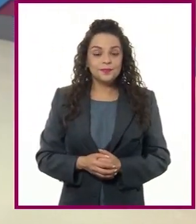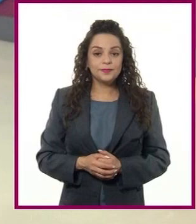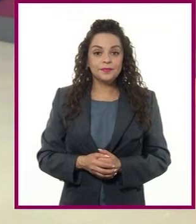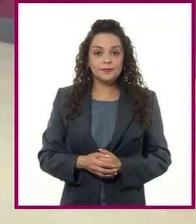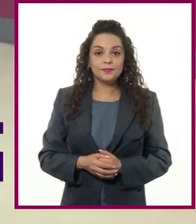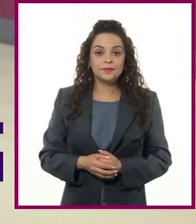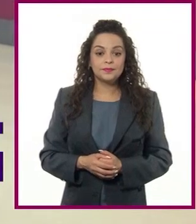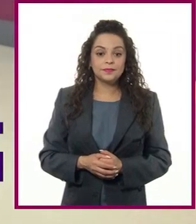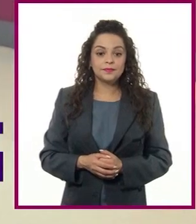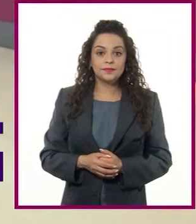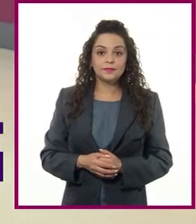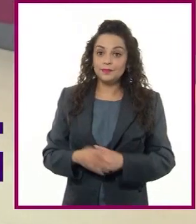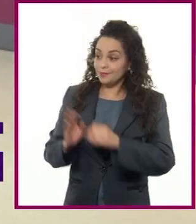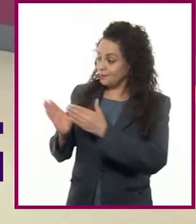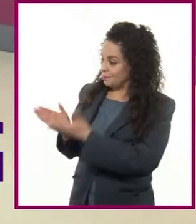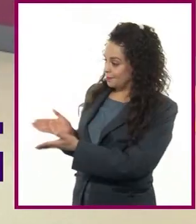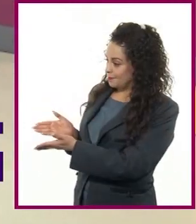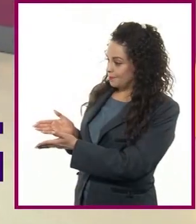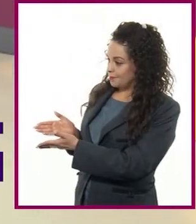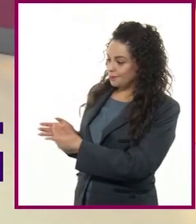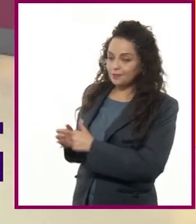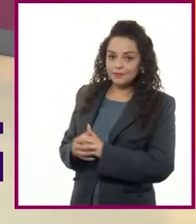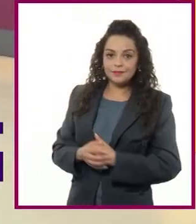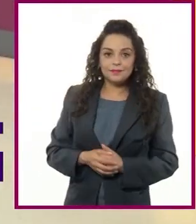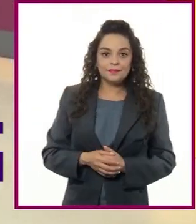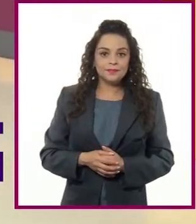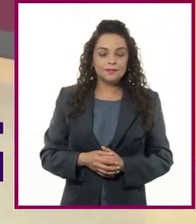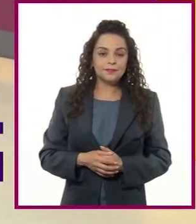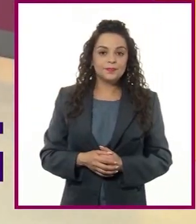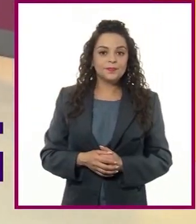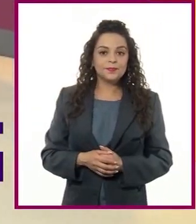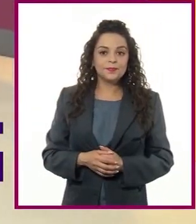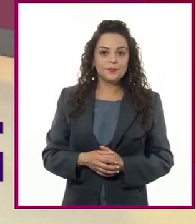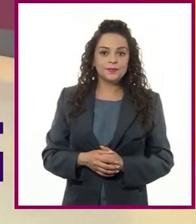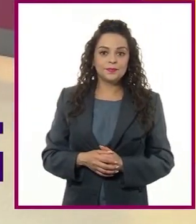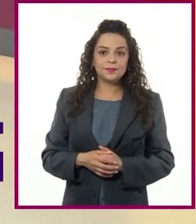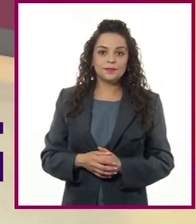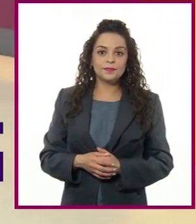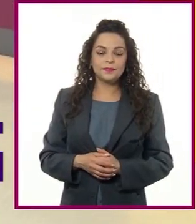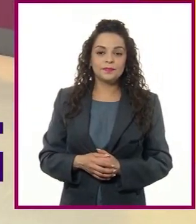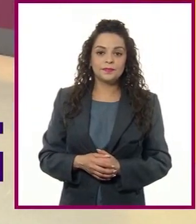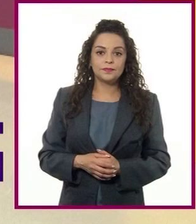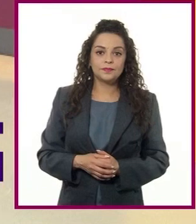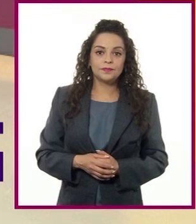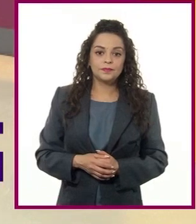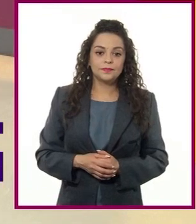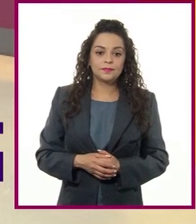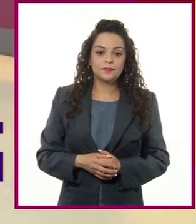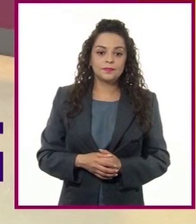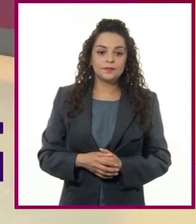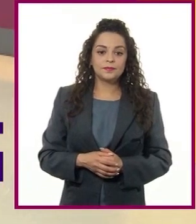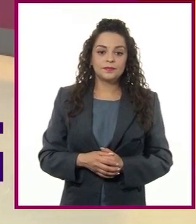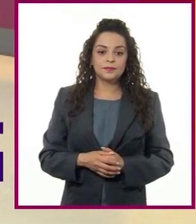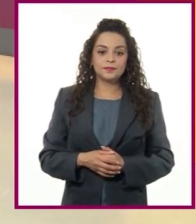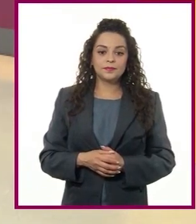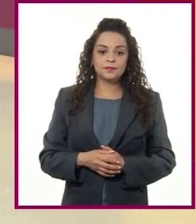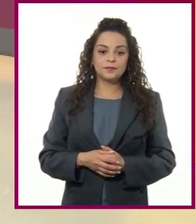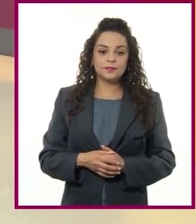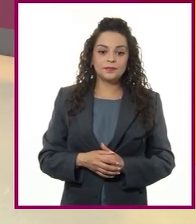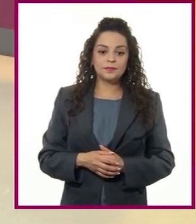resolución? ¿Cuáles fueron las consecuencias que obtuvieron al resolver el conflicto utilizando dichas